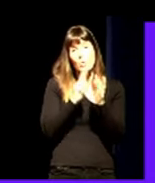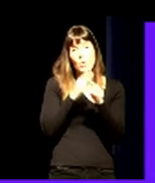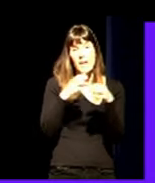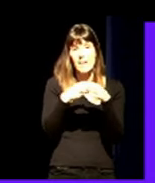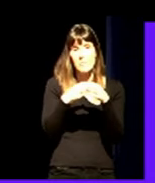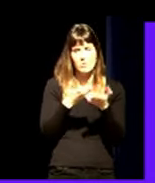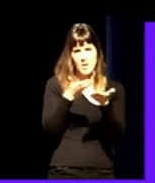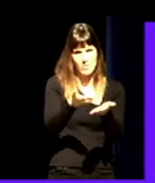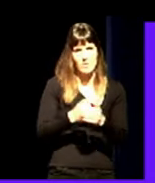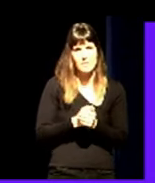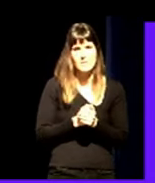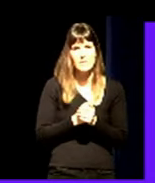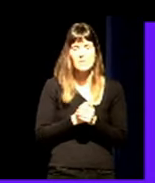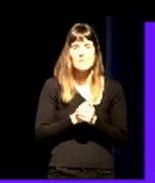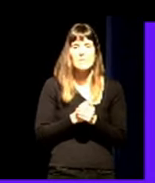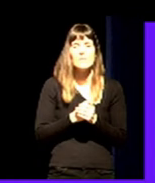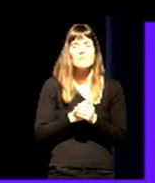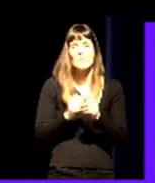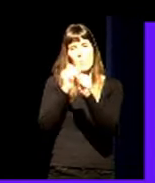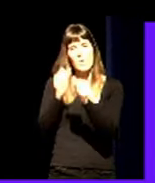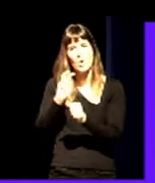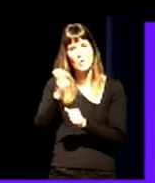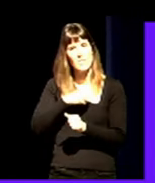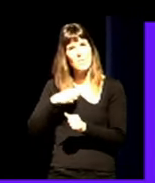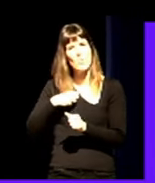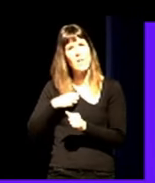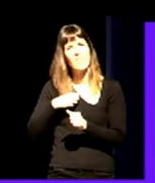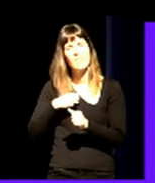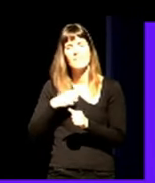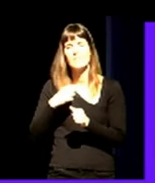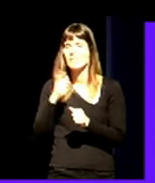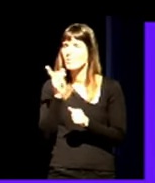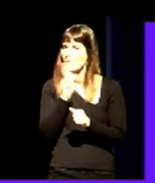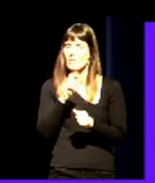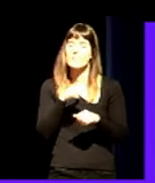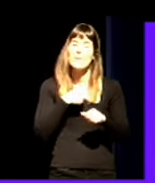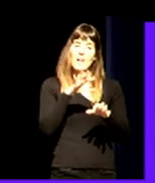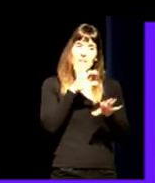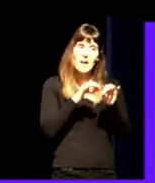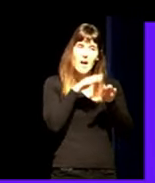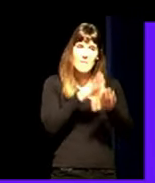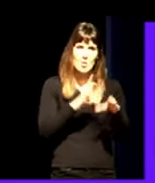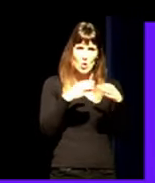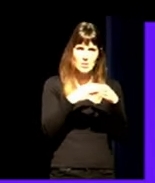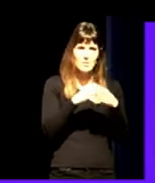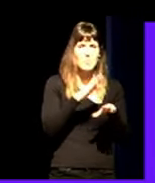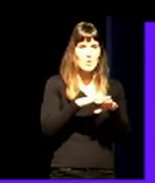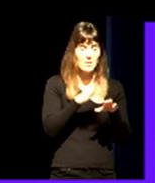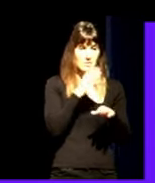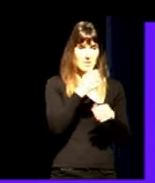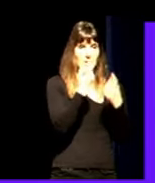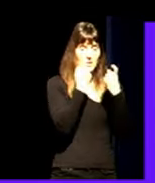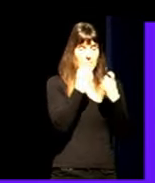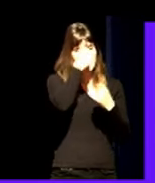Optamos por el modelo colectivo versus el modelo individual por varias razones. Primero, porque acostumbramos a chicos y a